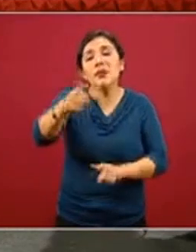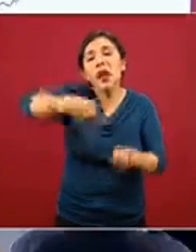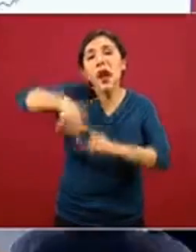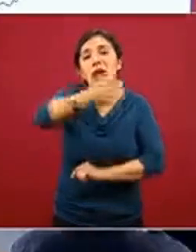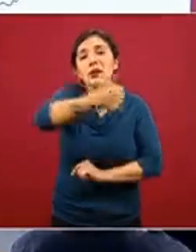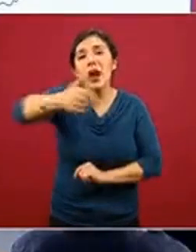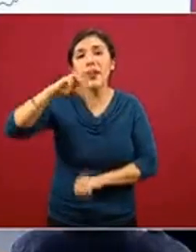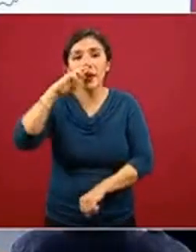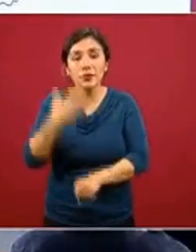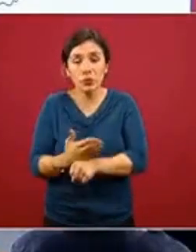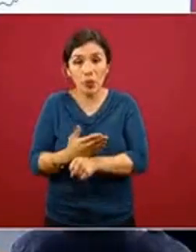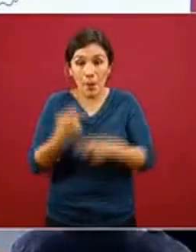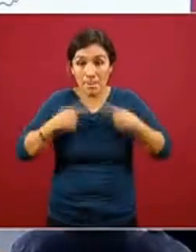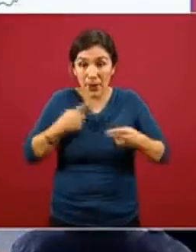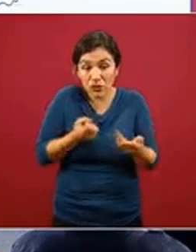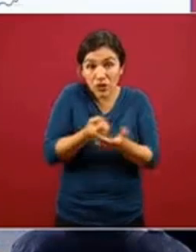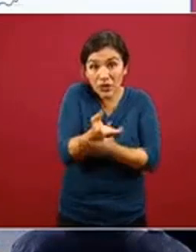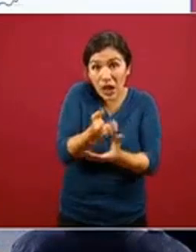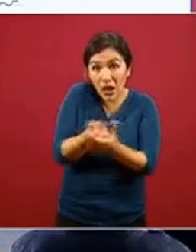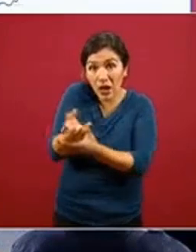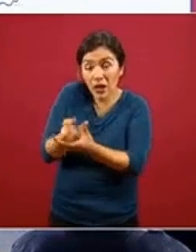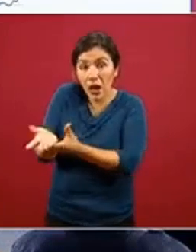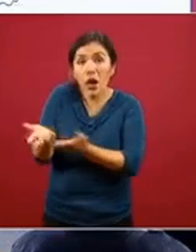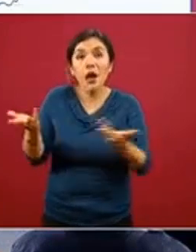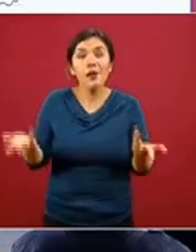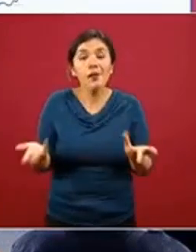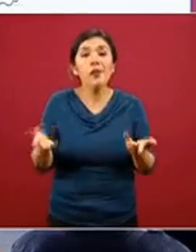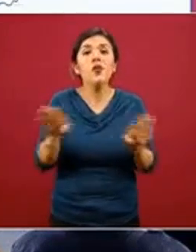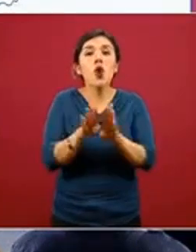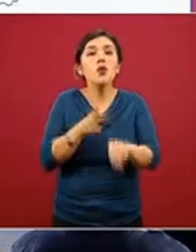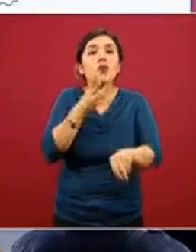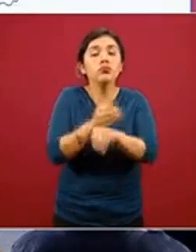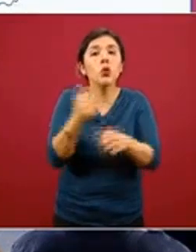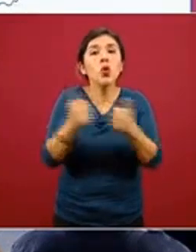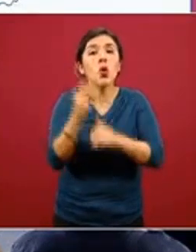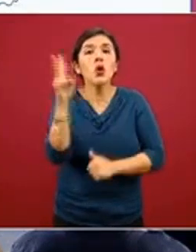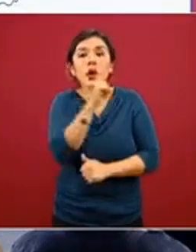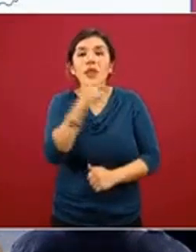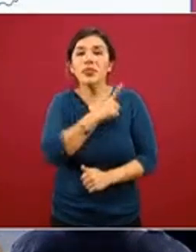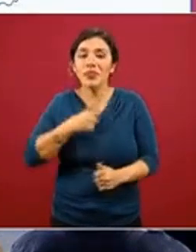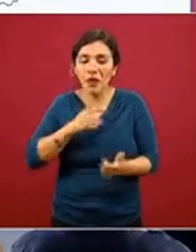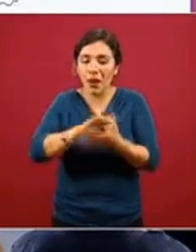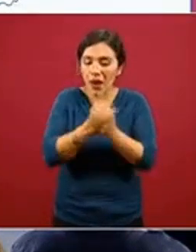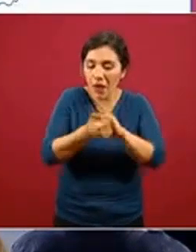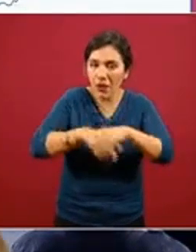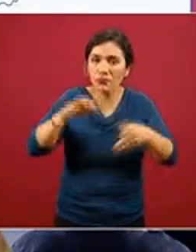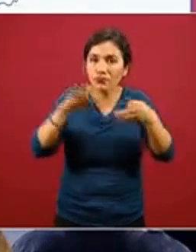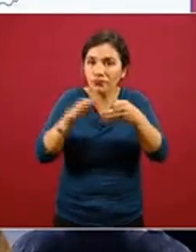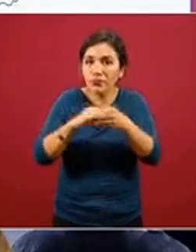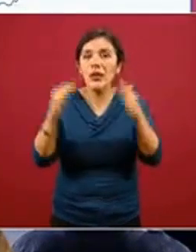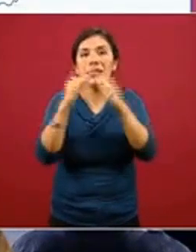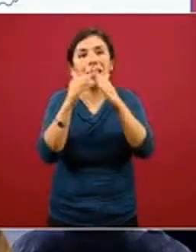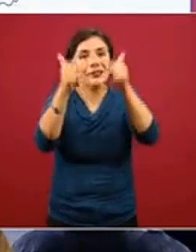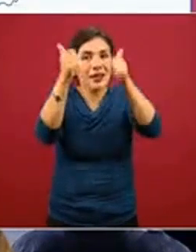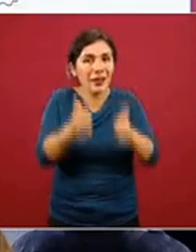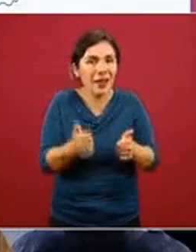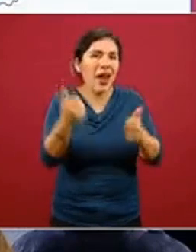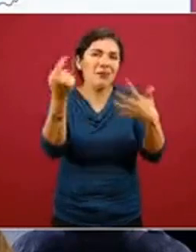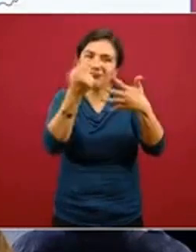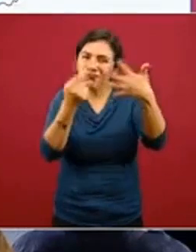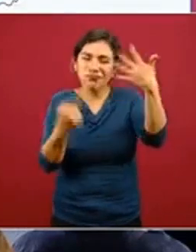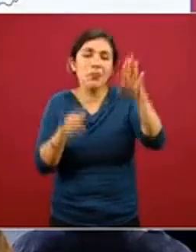nosotros, de la movilidad, de aplicar la etiqueta respiratoria, de lavarnos las manos, de quedarnos en